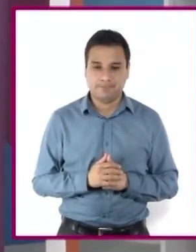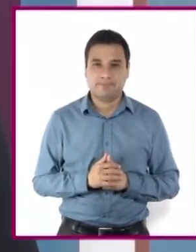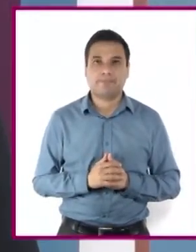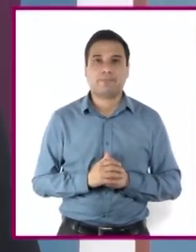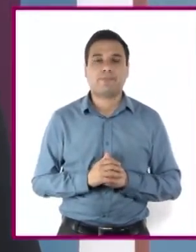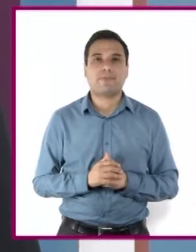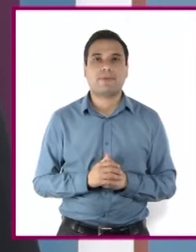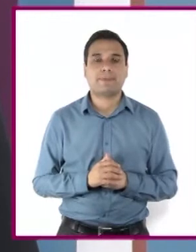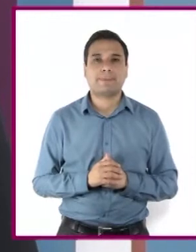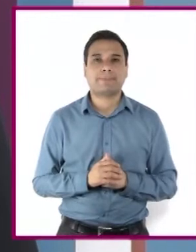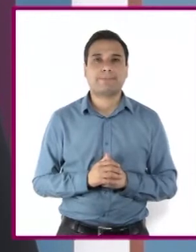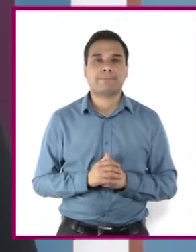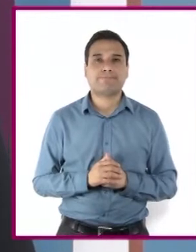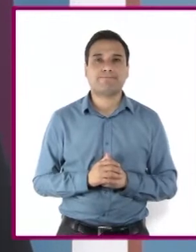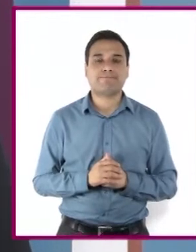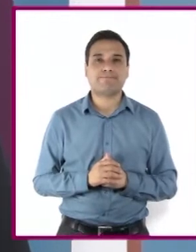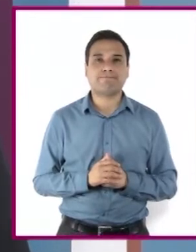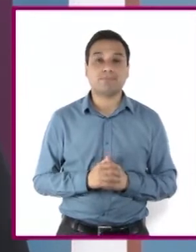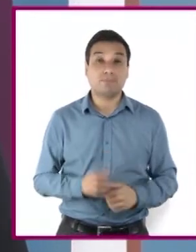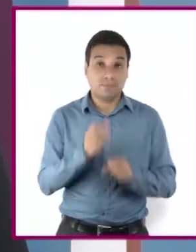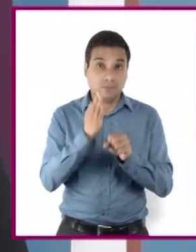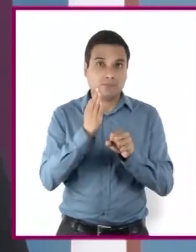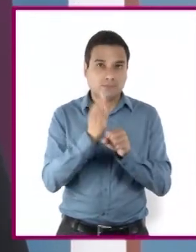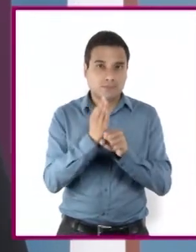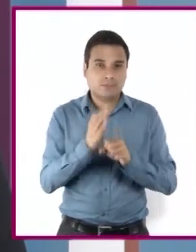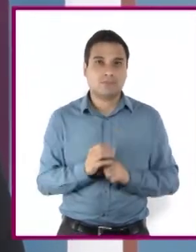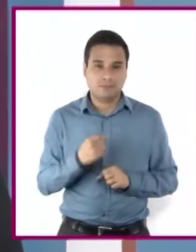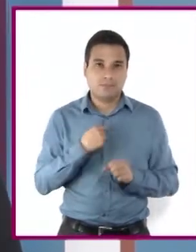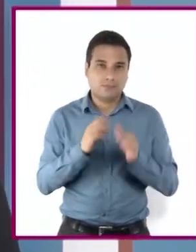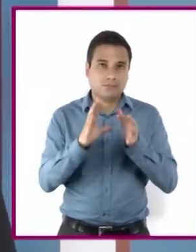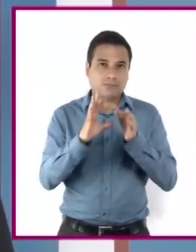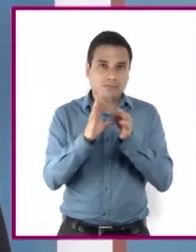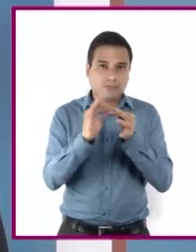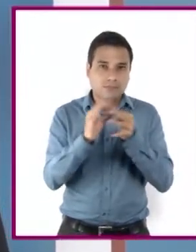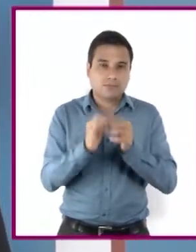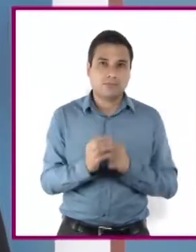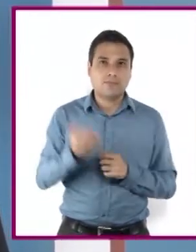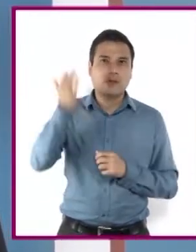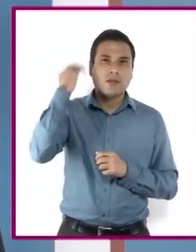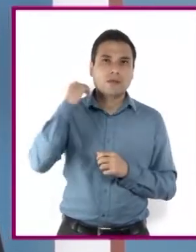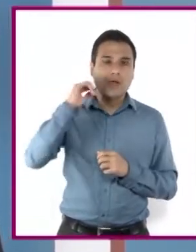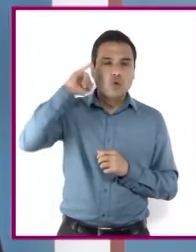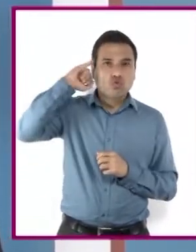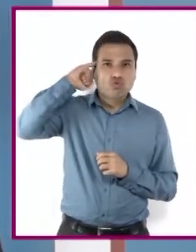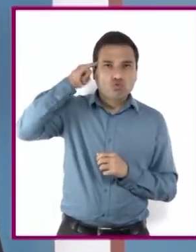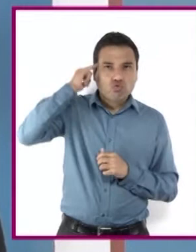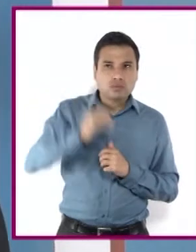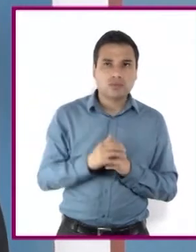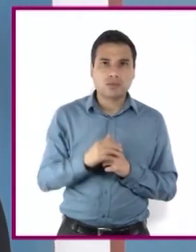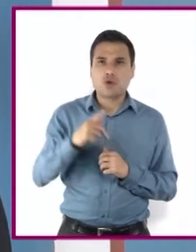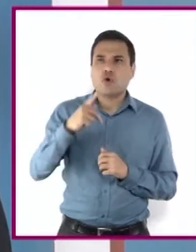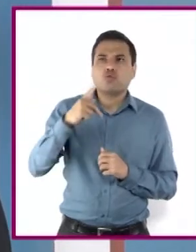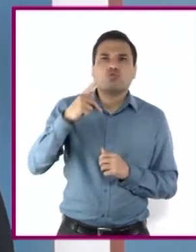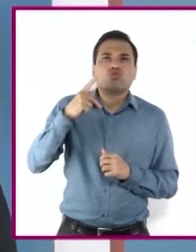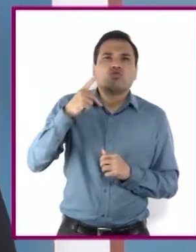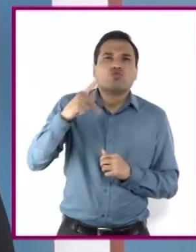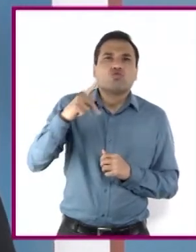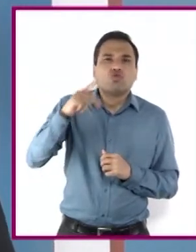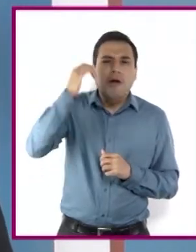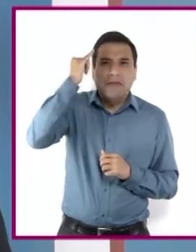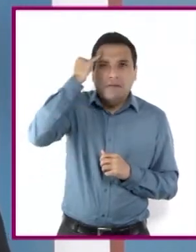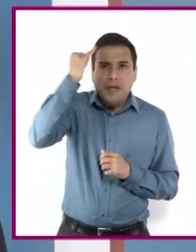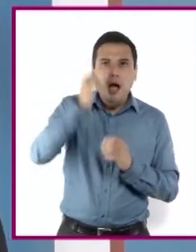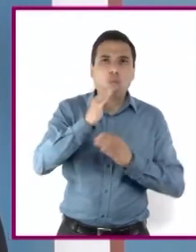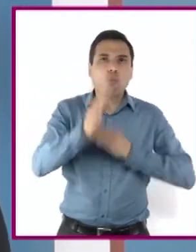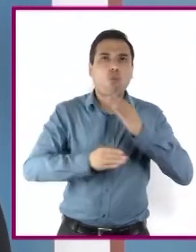1, a través del cual conoceremos cómo los indígenas prehispánicos concebían la creación del mundo, la